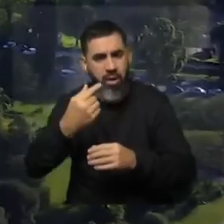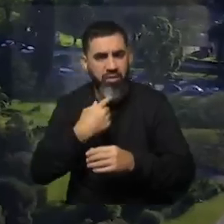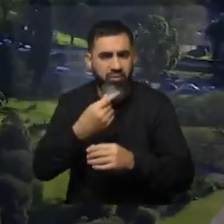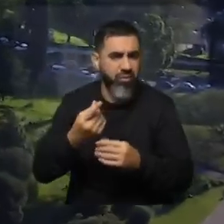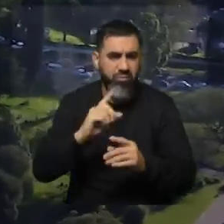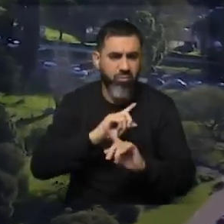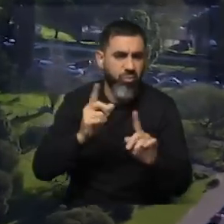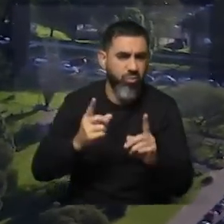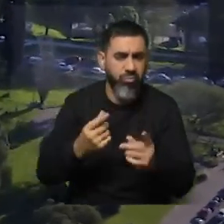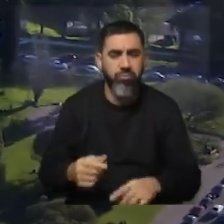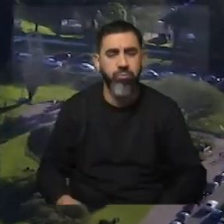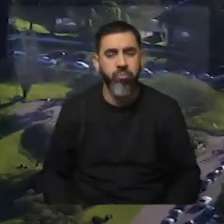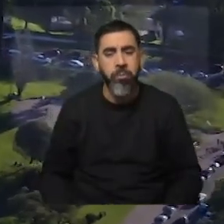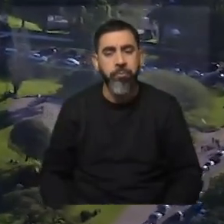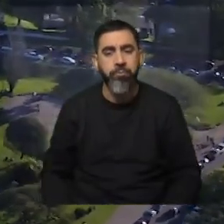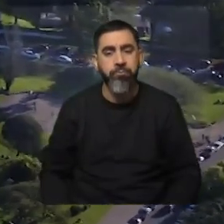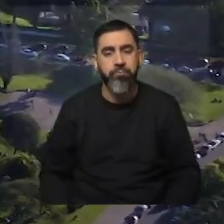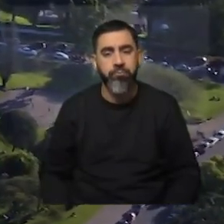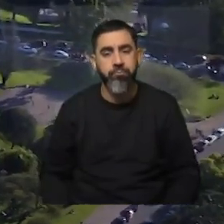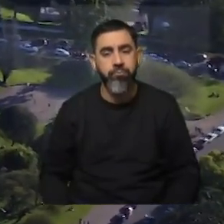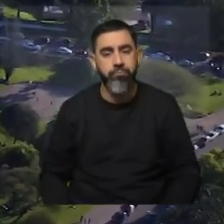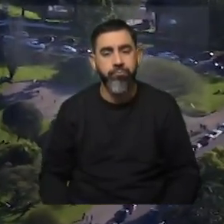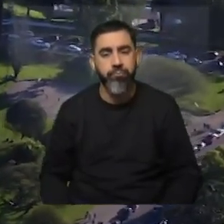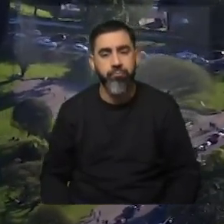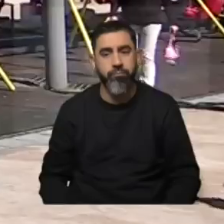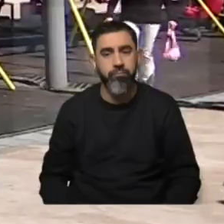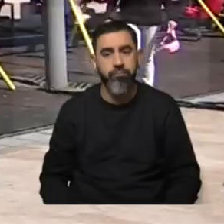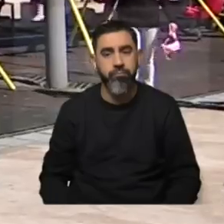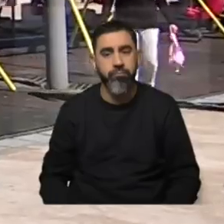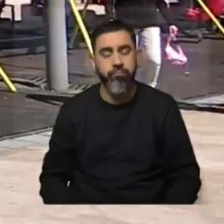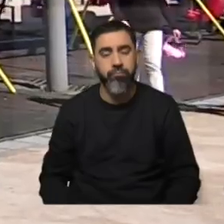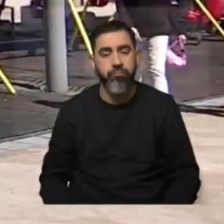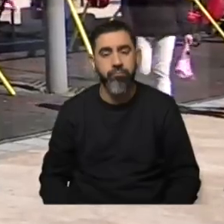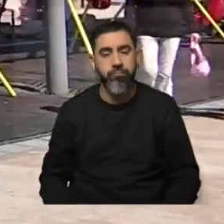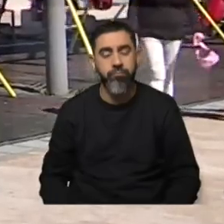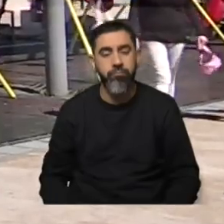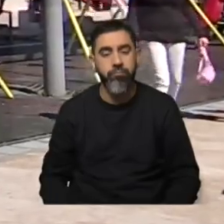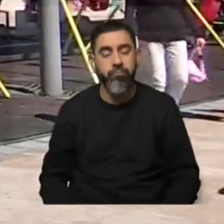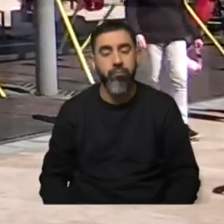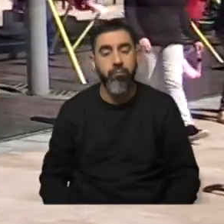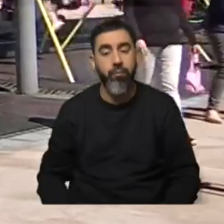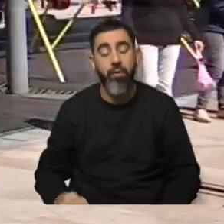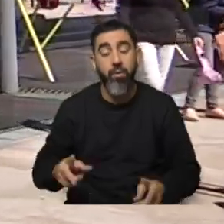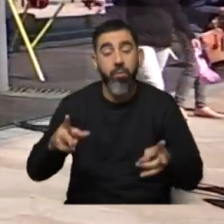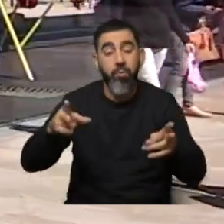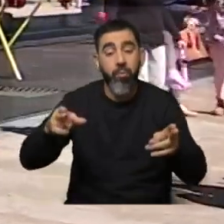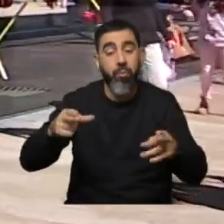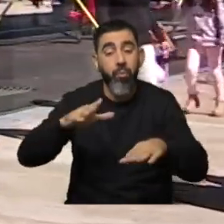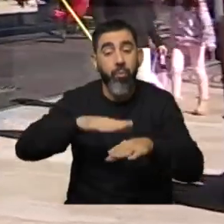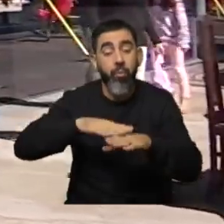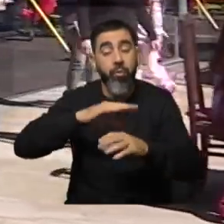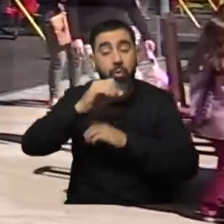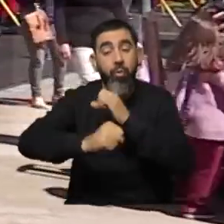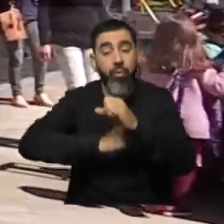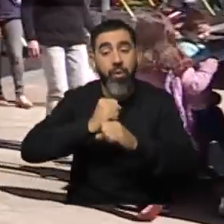relevancia o no en realidad si siempre tienen un A ver es como un momento dentro de una temporada que en general es bastante